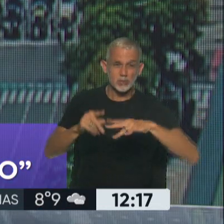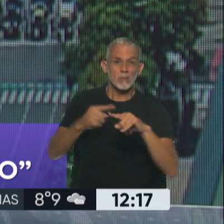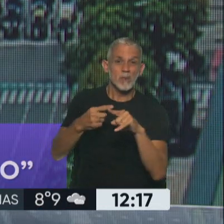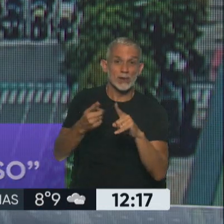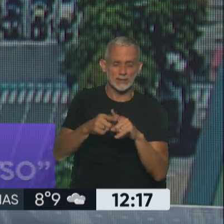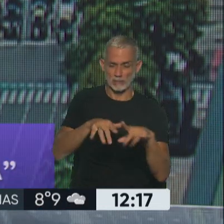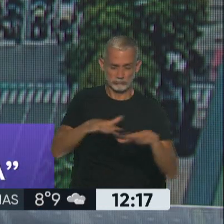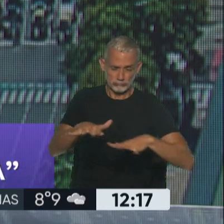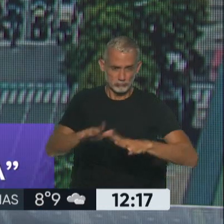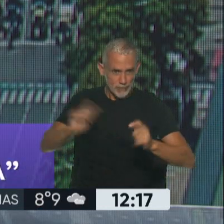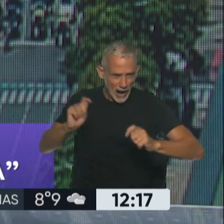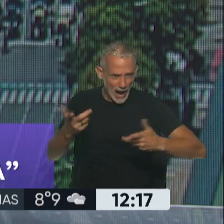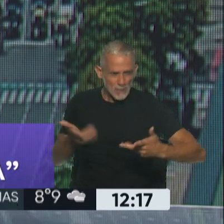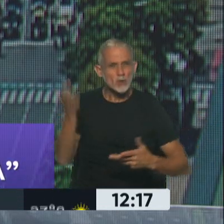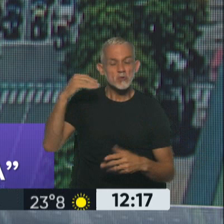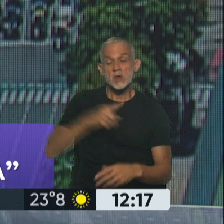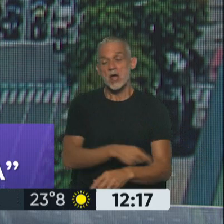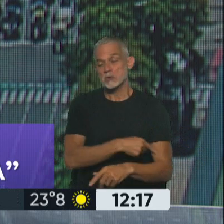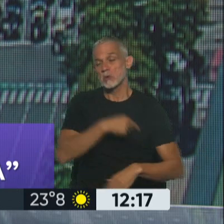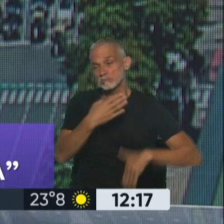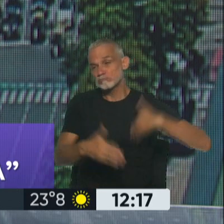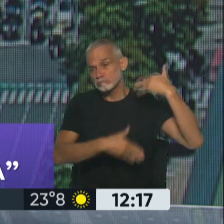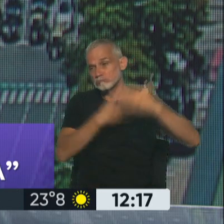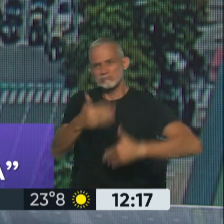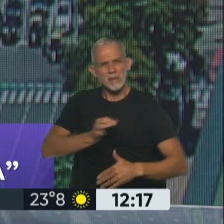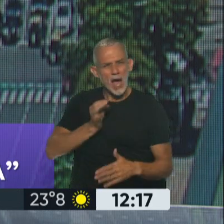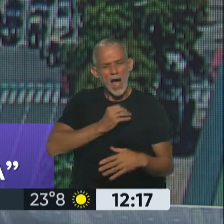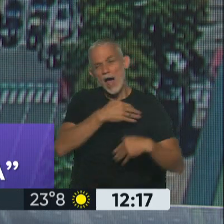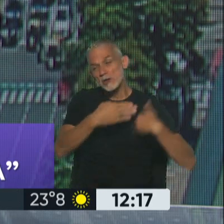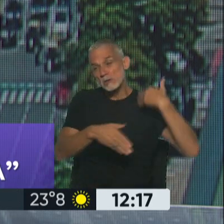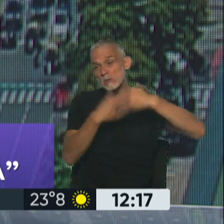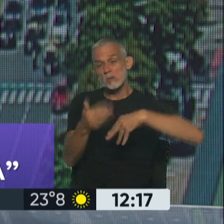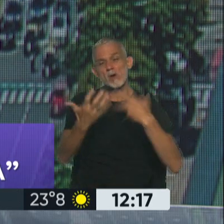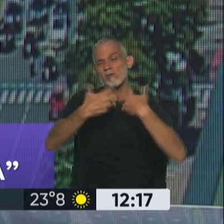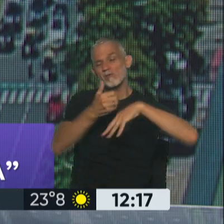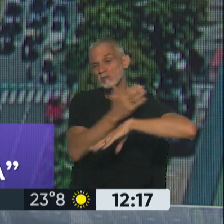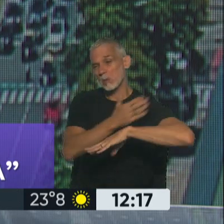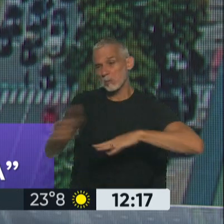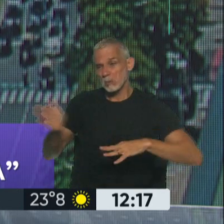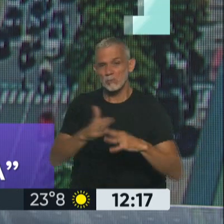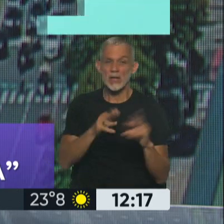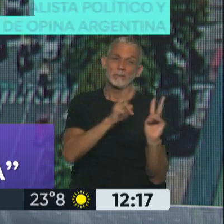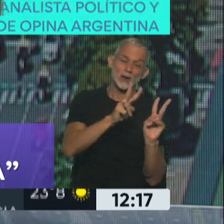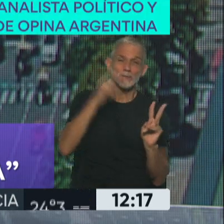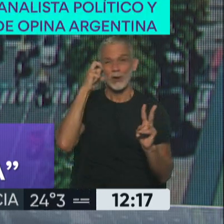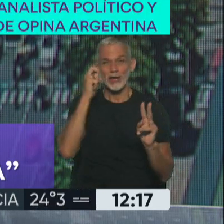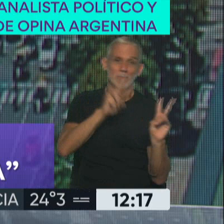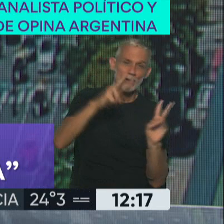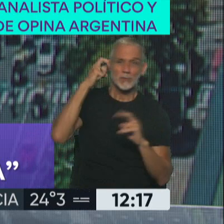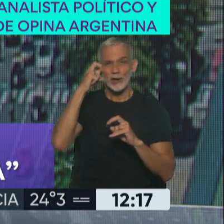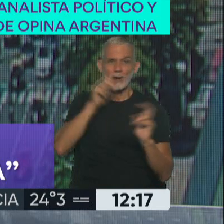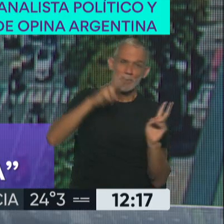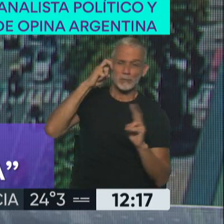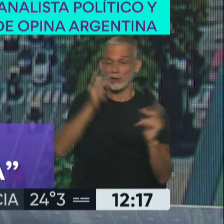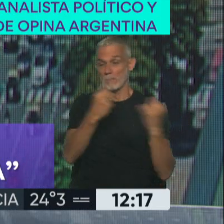político. Nosotros veníamos acostumbrados a, digamos, el funcionamiento más tradicional entre peronismo y radicalismo, que después